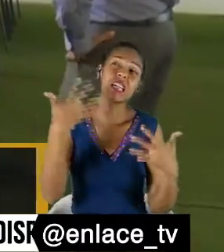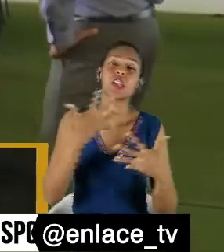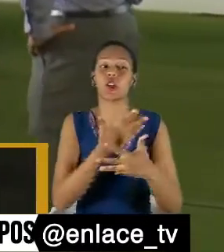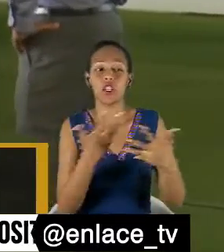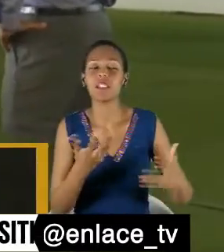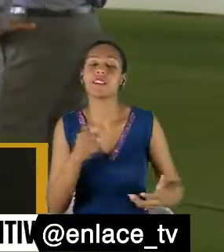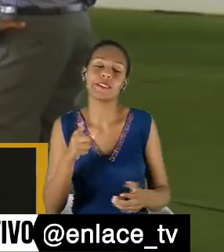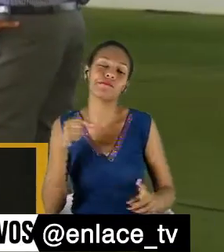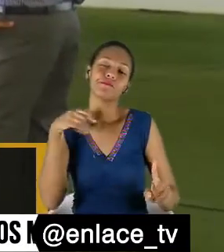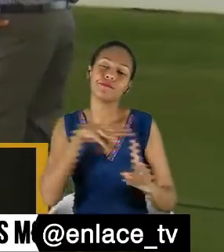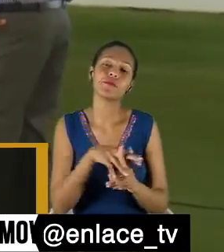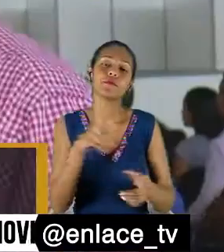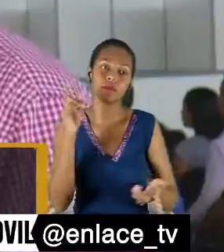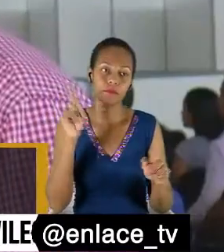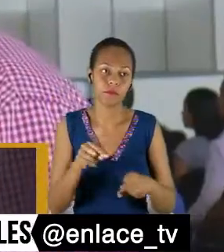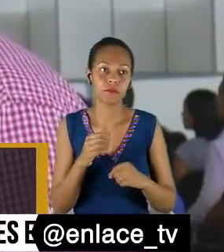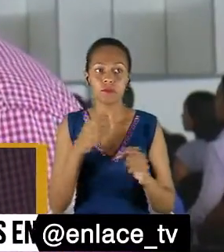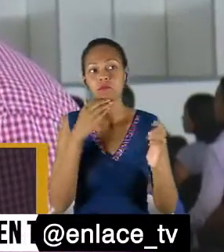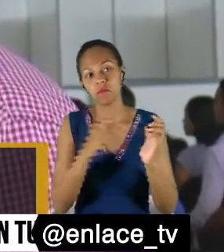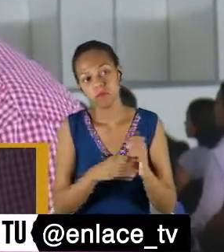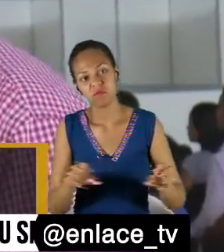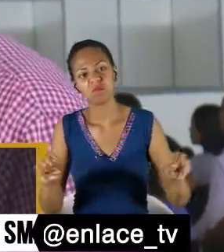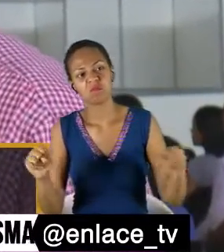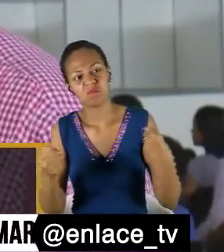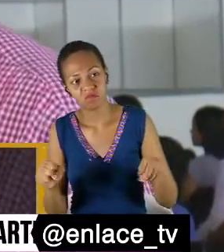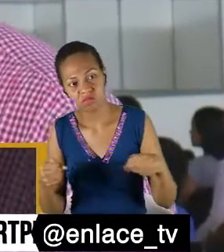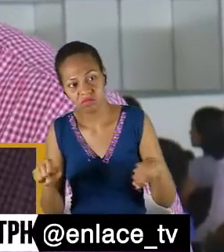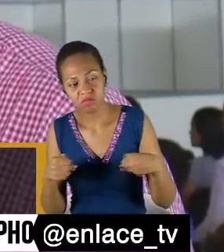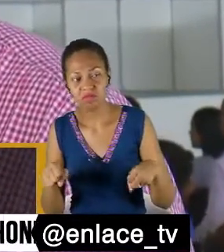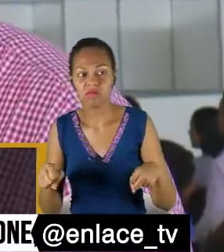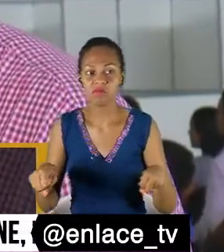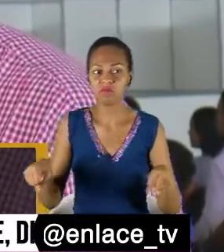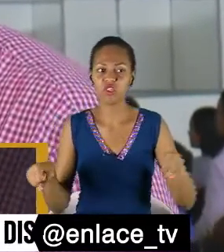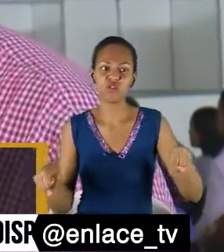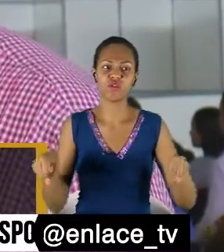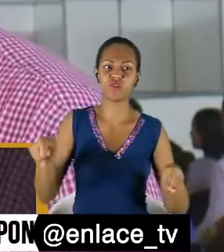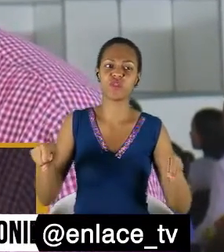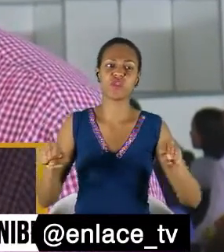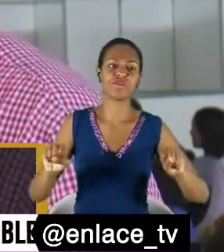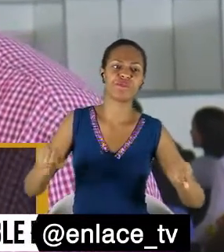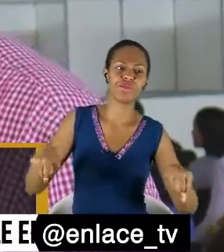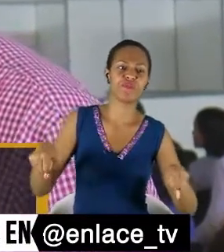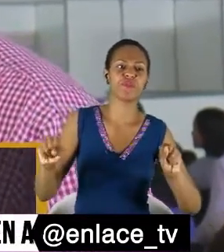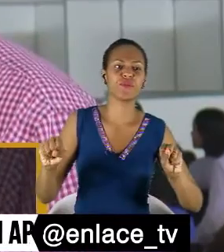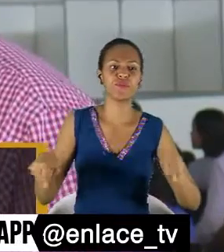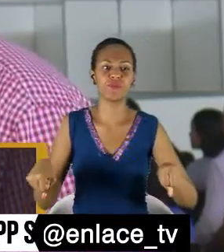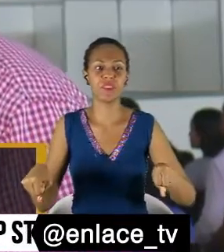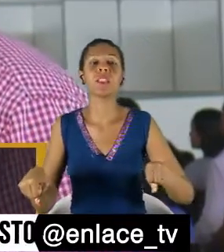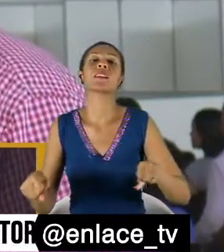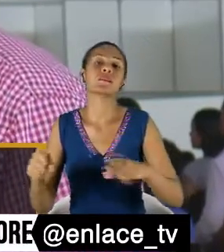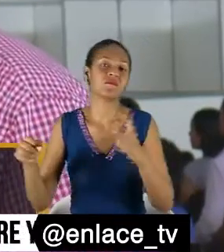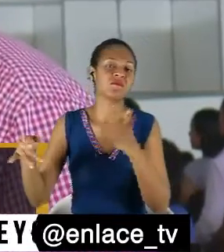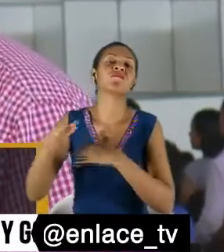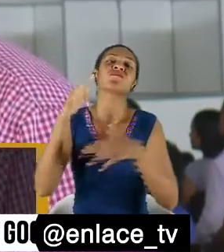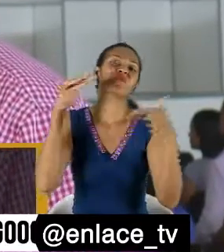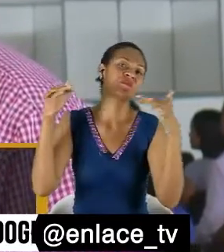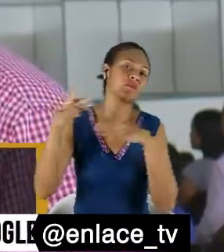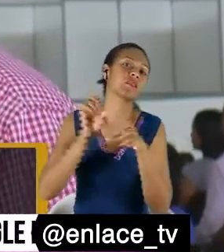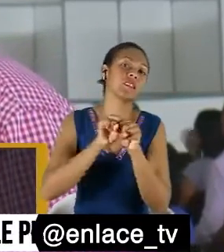tema de las motos, los niveles de contaminación atmosférica ya son significativos y hay algunas zonas de la ciudad